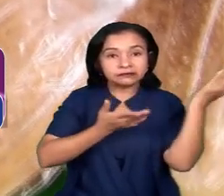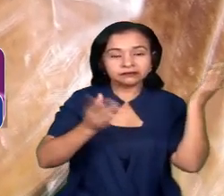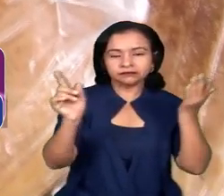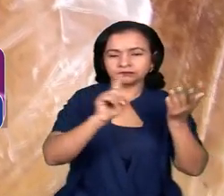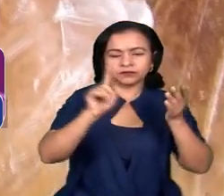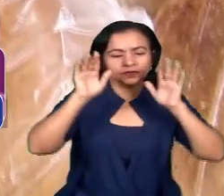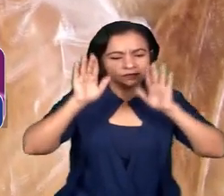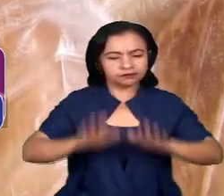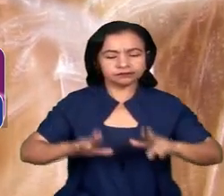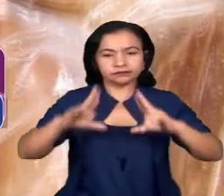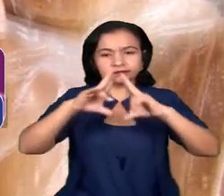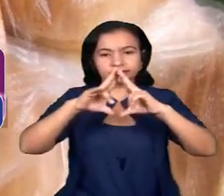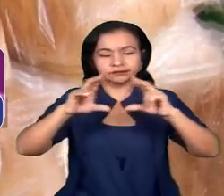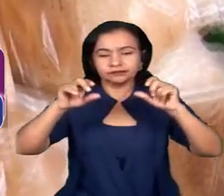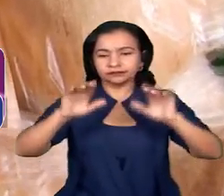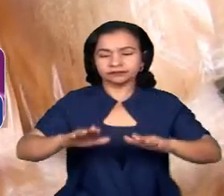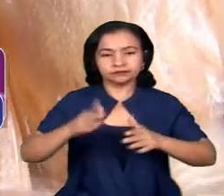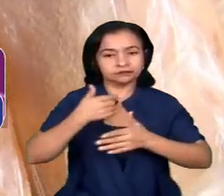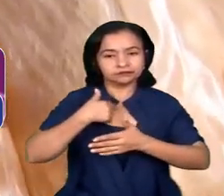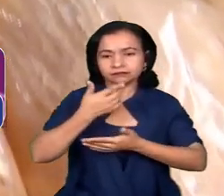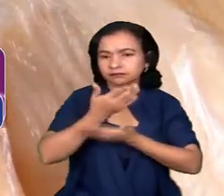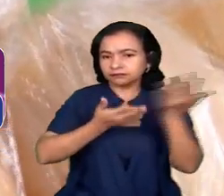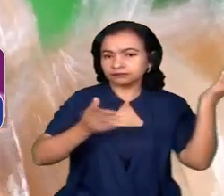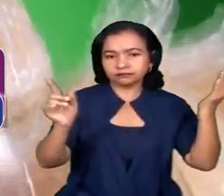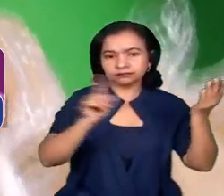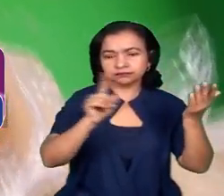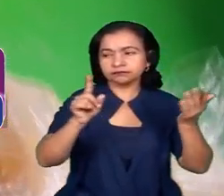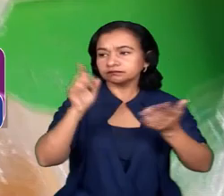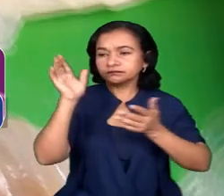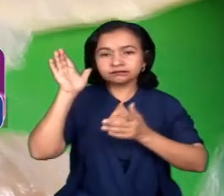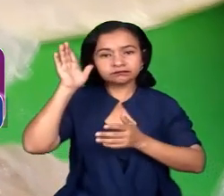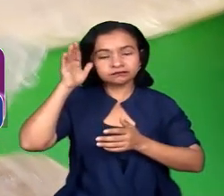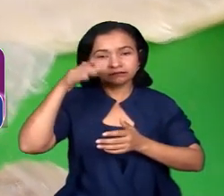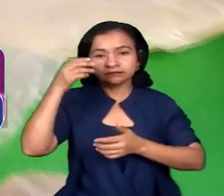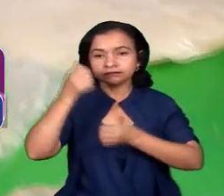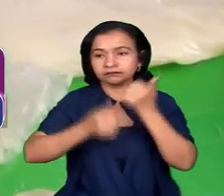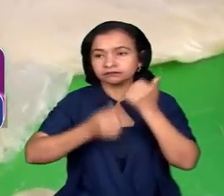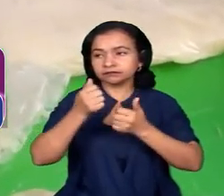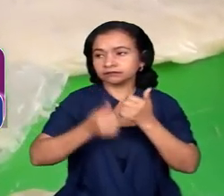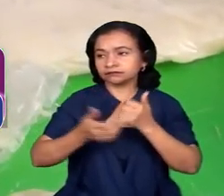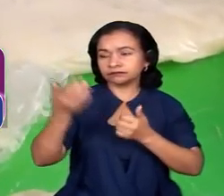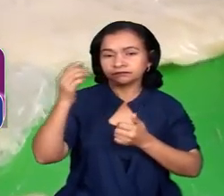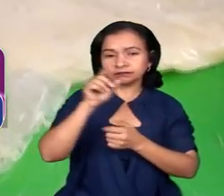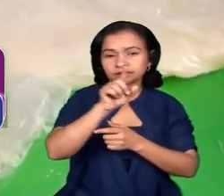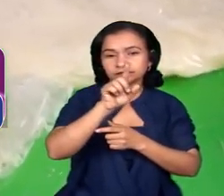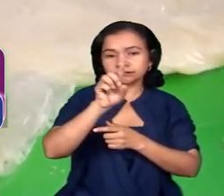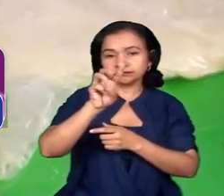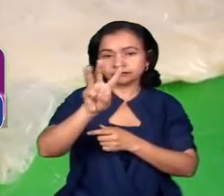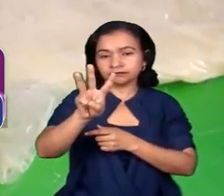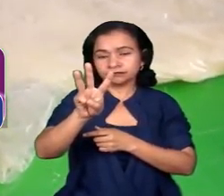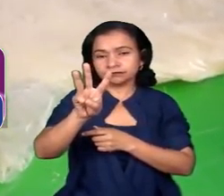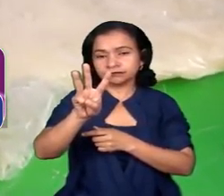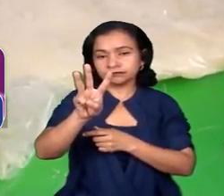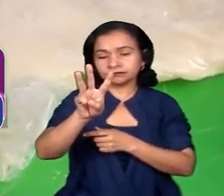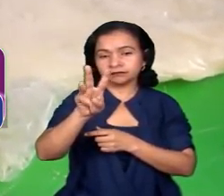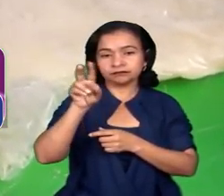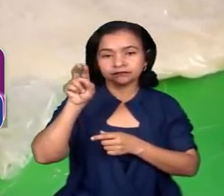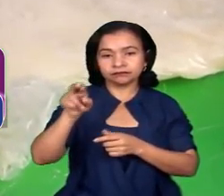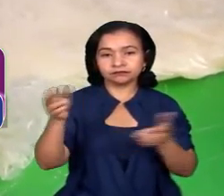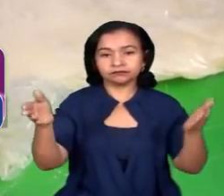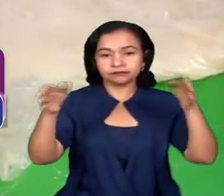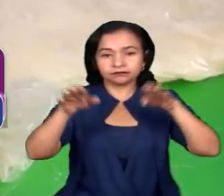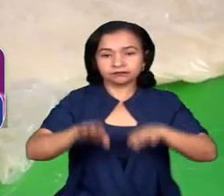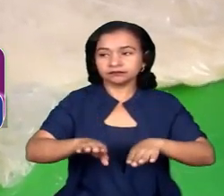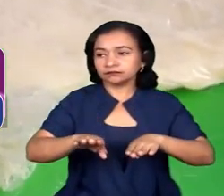me fui y no me voy a ir. A mí, yo pasé una tragedia casualmente ahorita el 13 de noviembre,